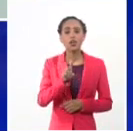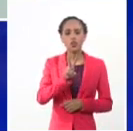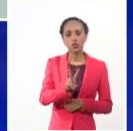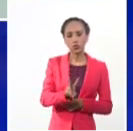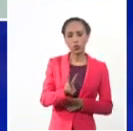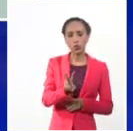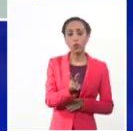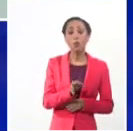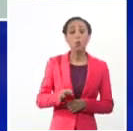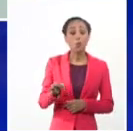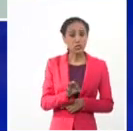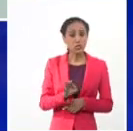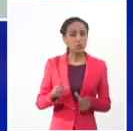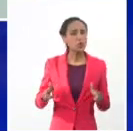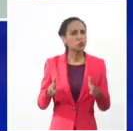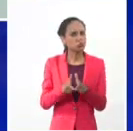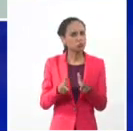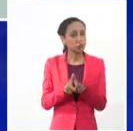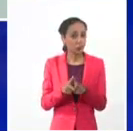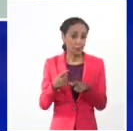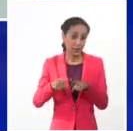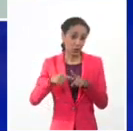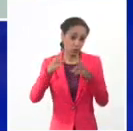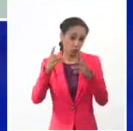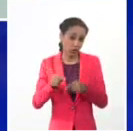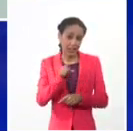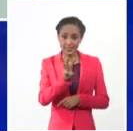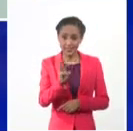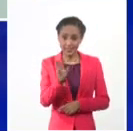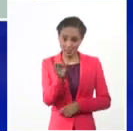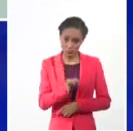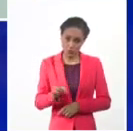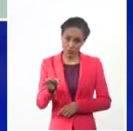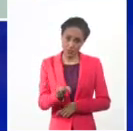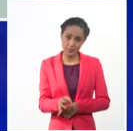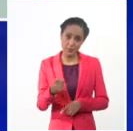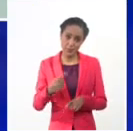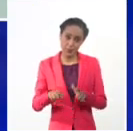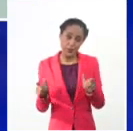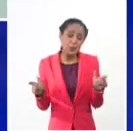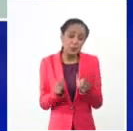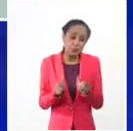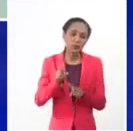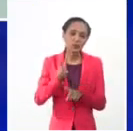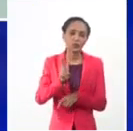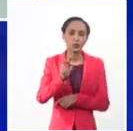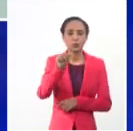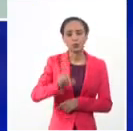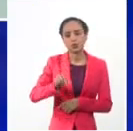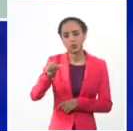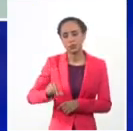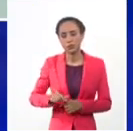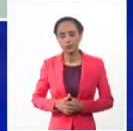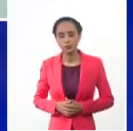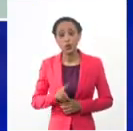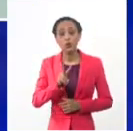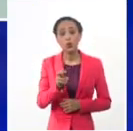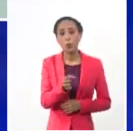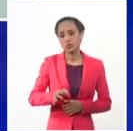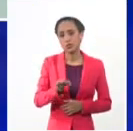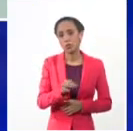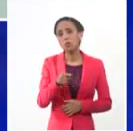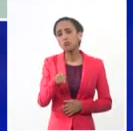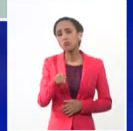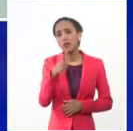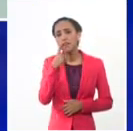sus 13 municipios con tasas inferiores a 20 por 100.000 habitantes. Esto se ha ido